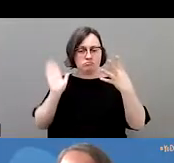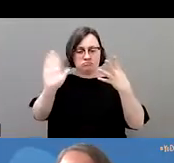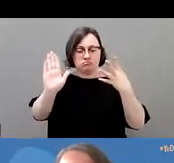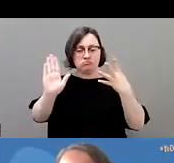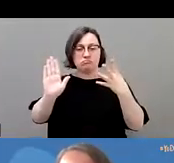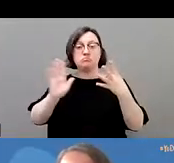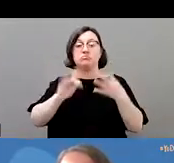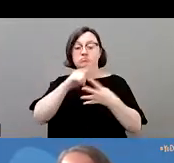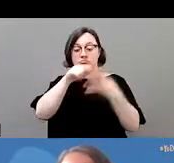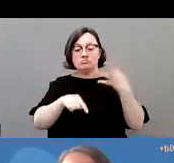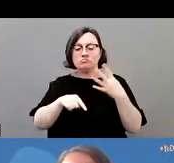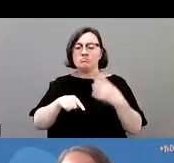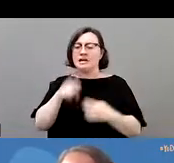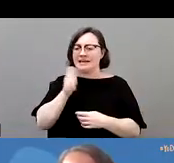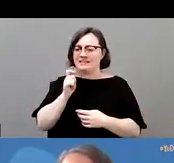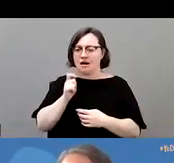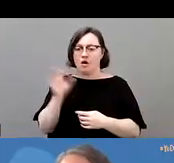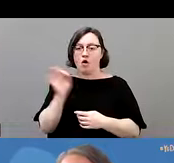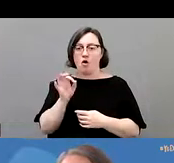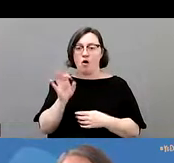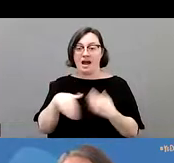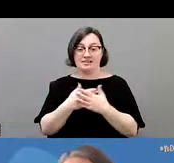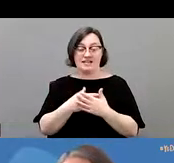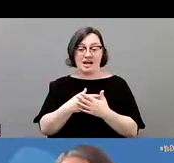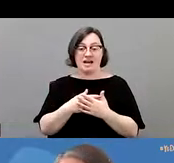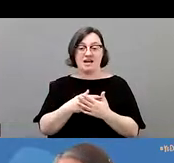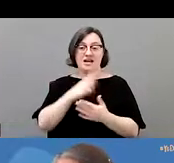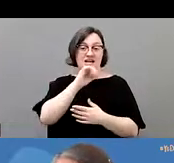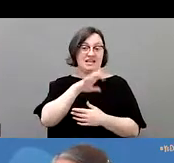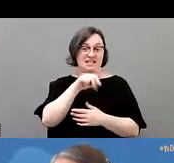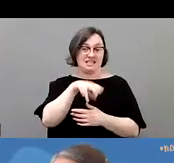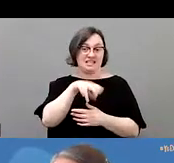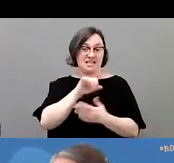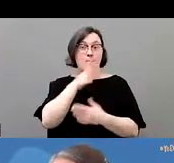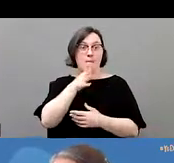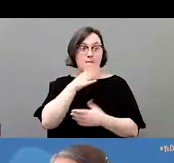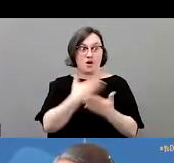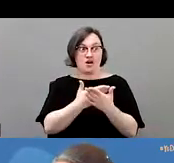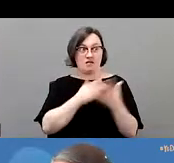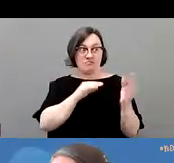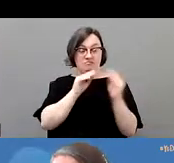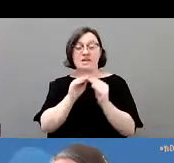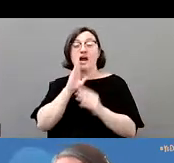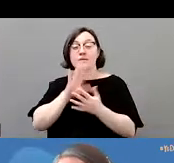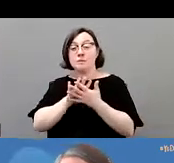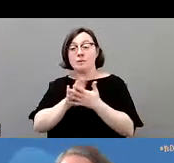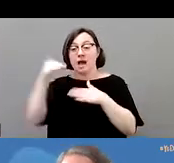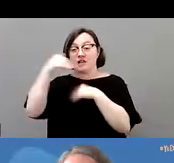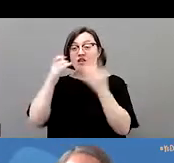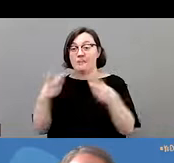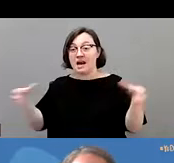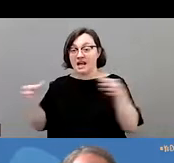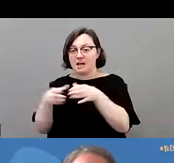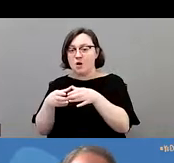los casos, y a lo mejor Cristina de alguno de estos de los motivos por los que la atención en atención